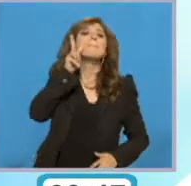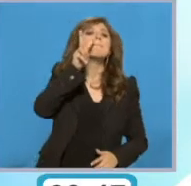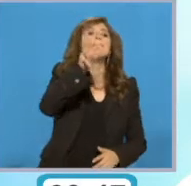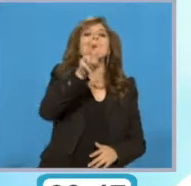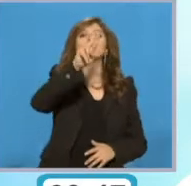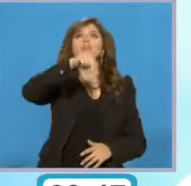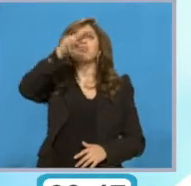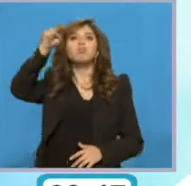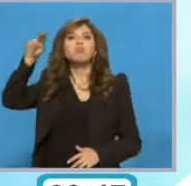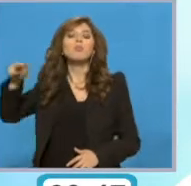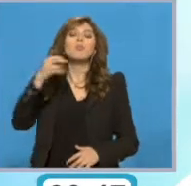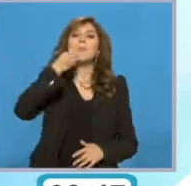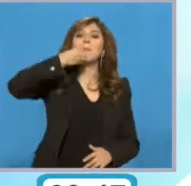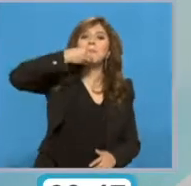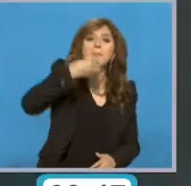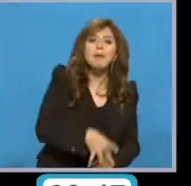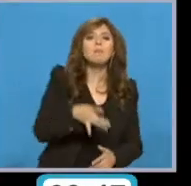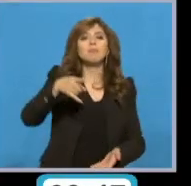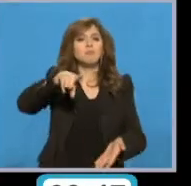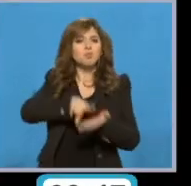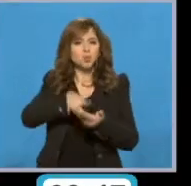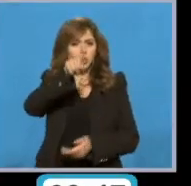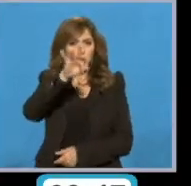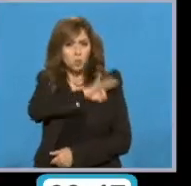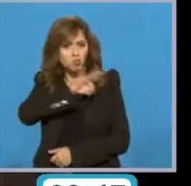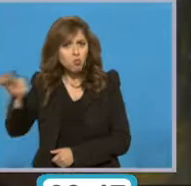claro. la pieza desde su computadora.